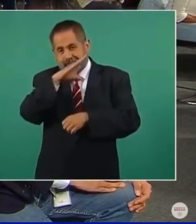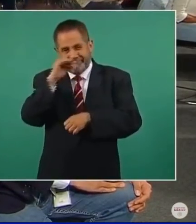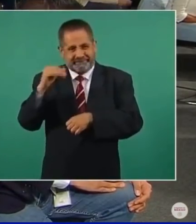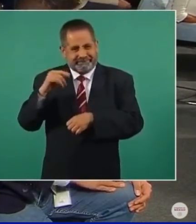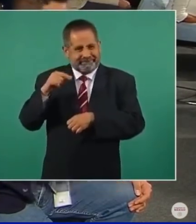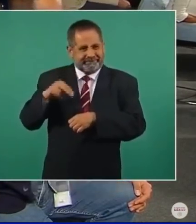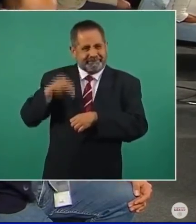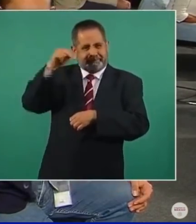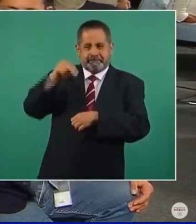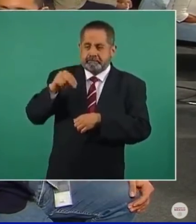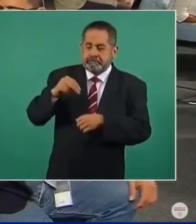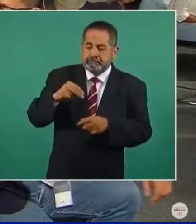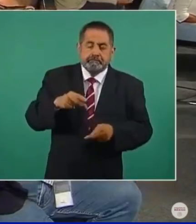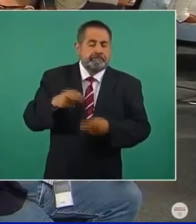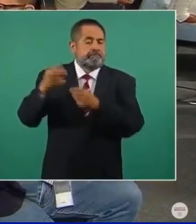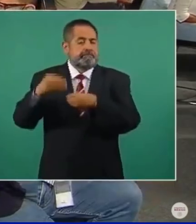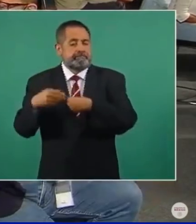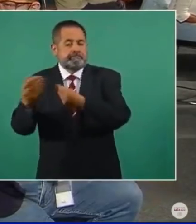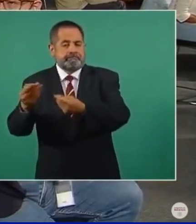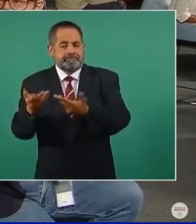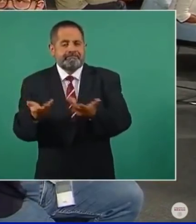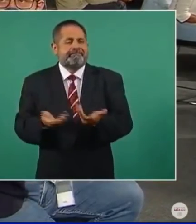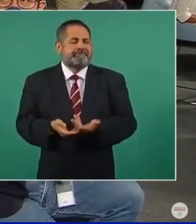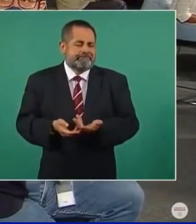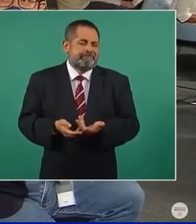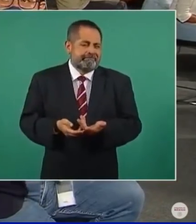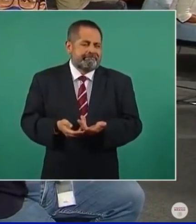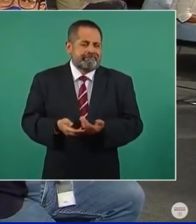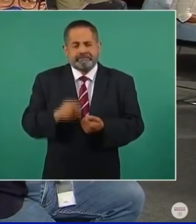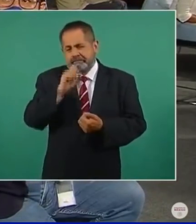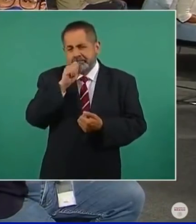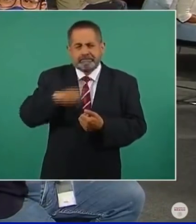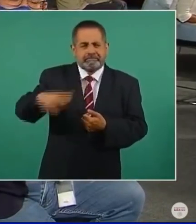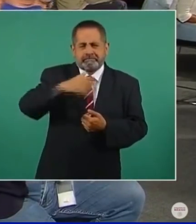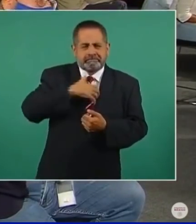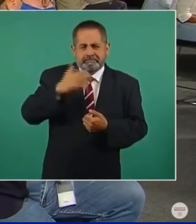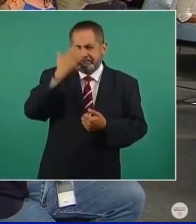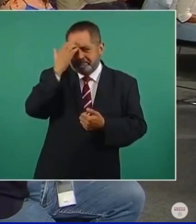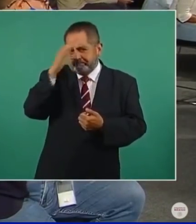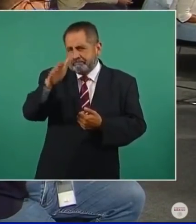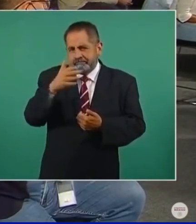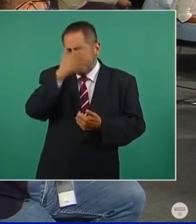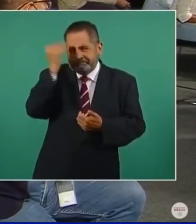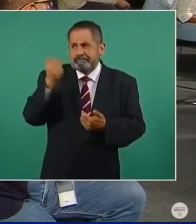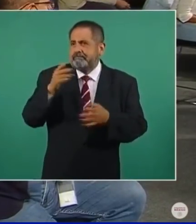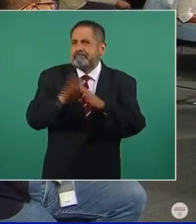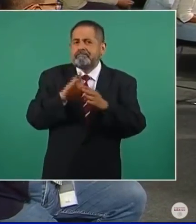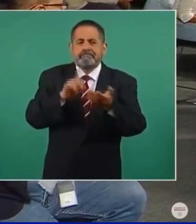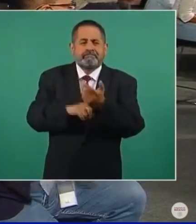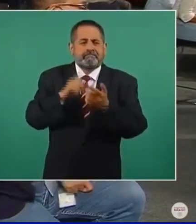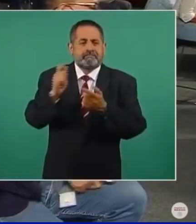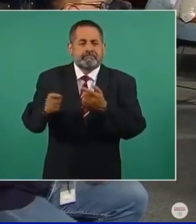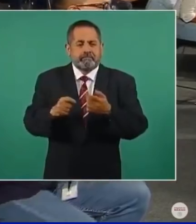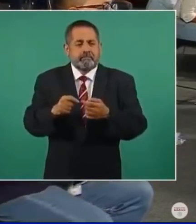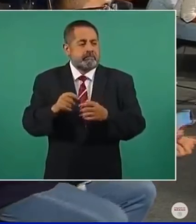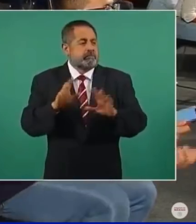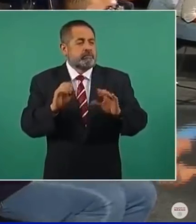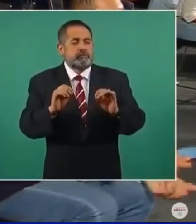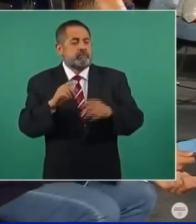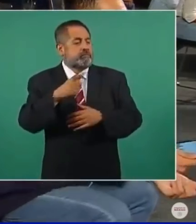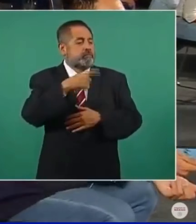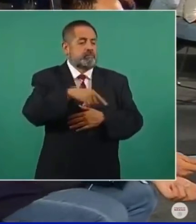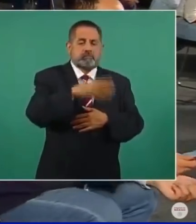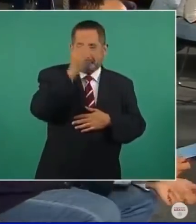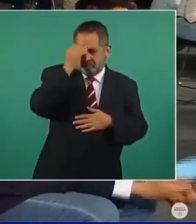es mi pregunta. Y hay también mucho desconocimiento de parte o mala intención,